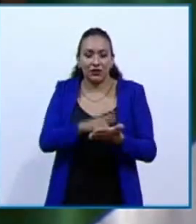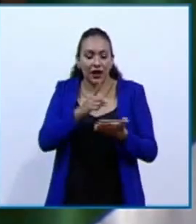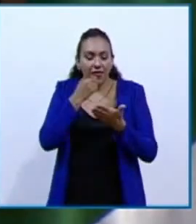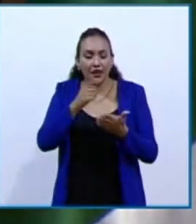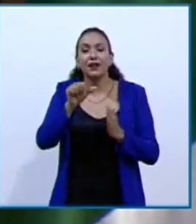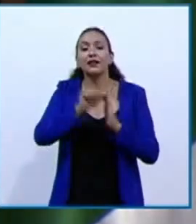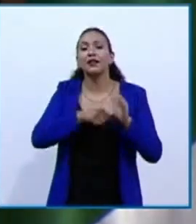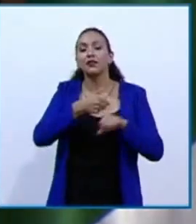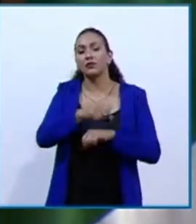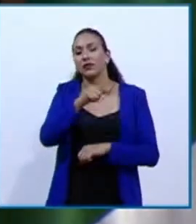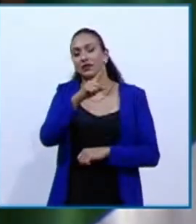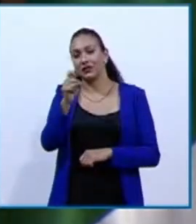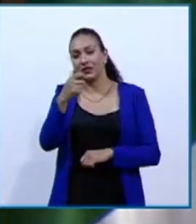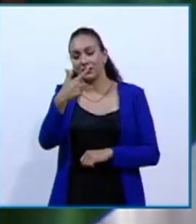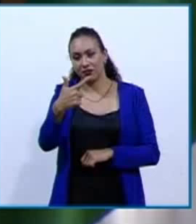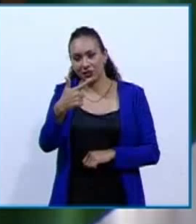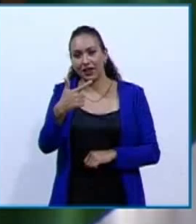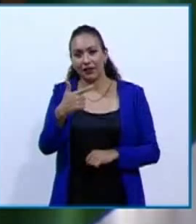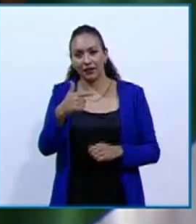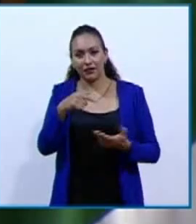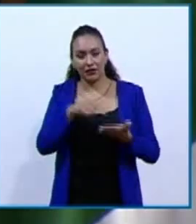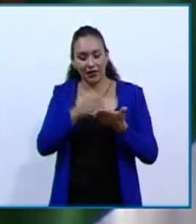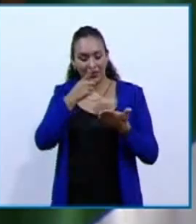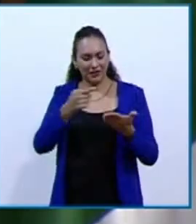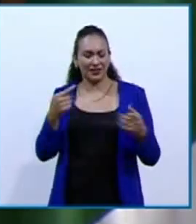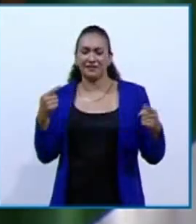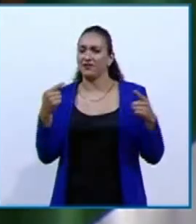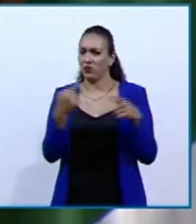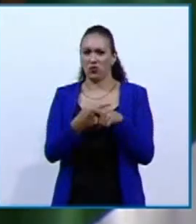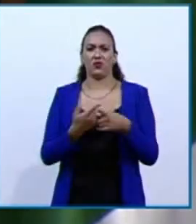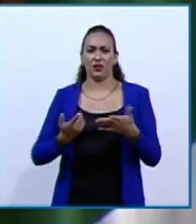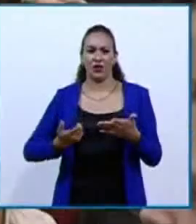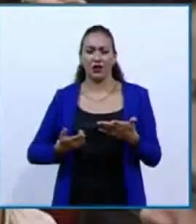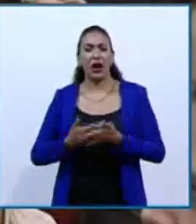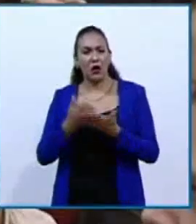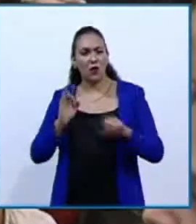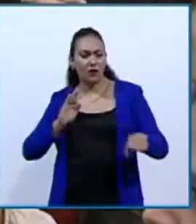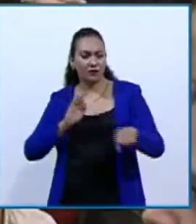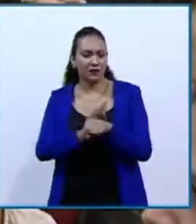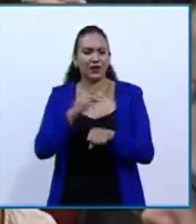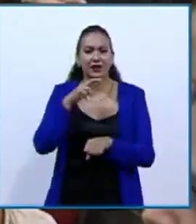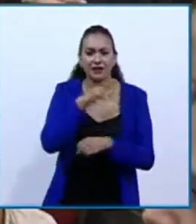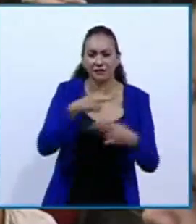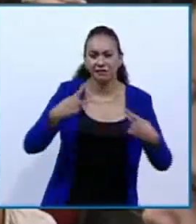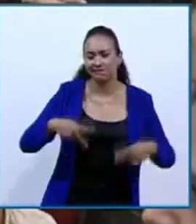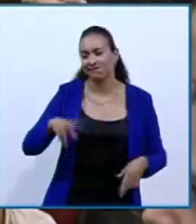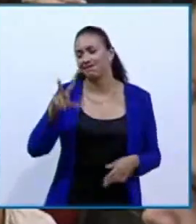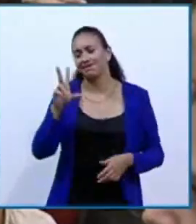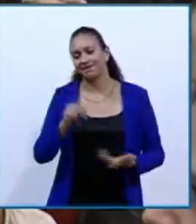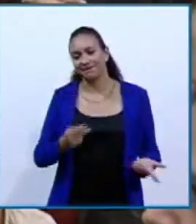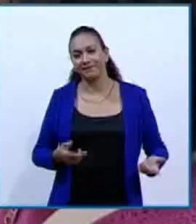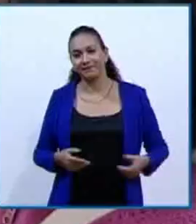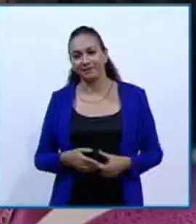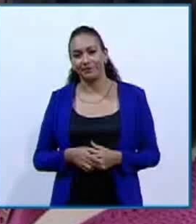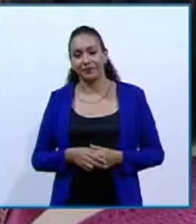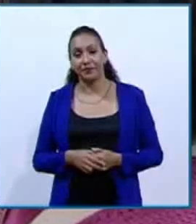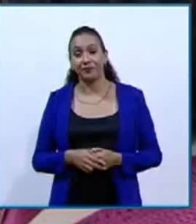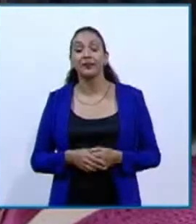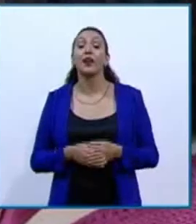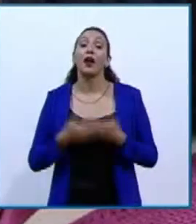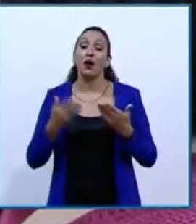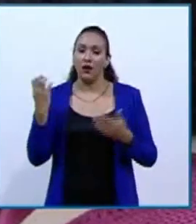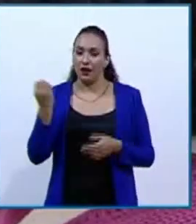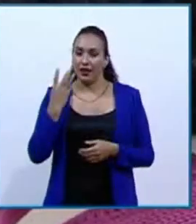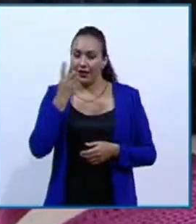artículo 107 exactamente lo contrario a lo que les estoy diciendo. En conferencia magistral se pronunció por